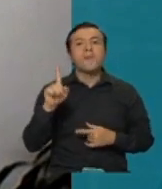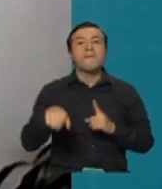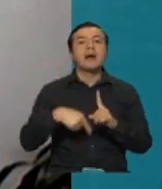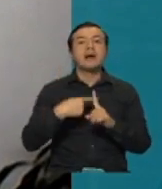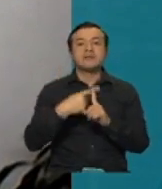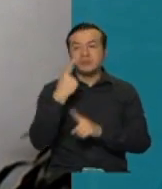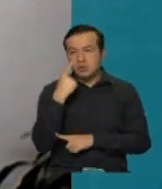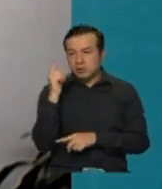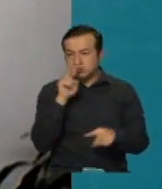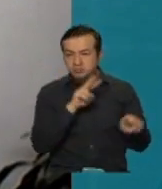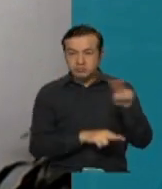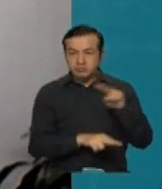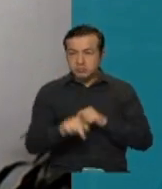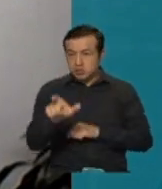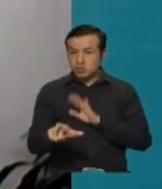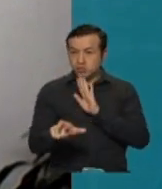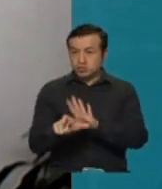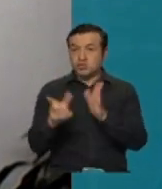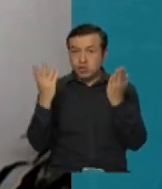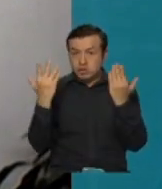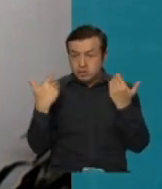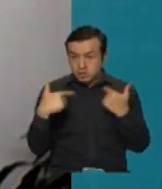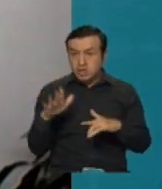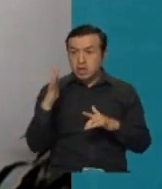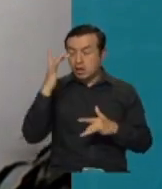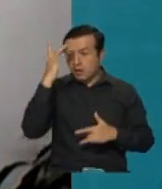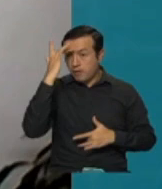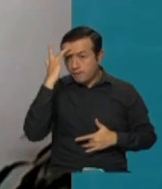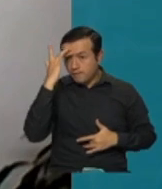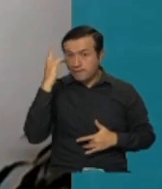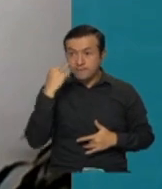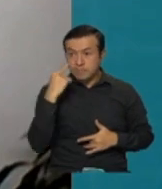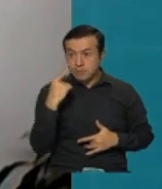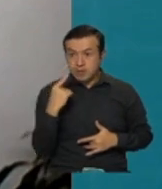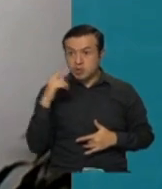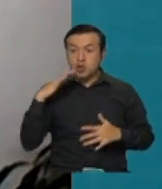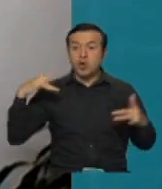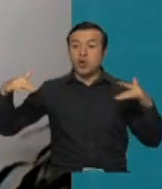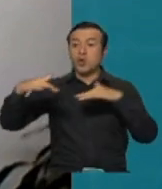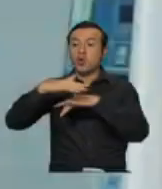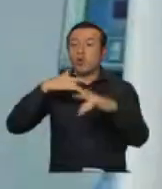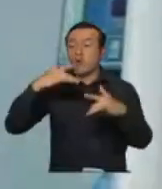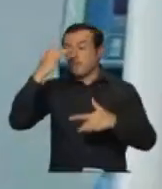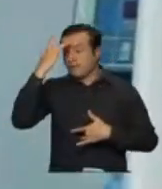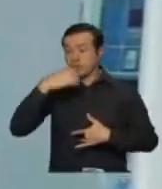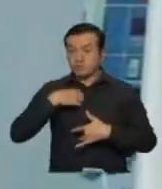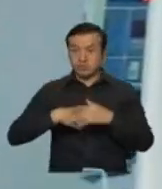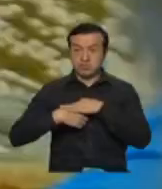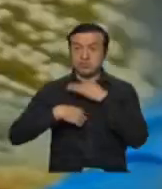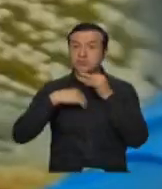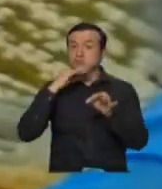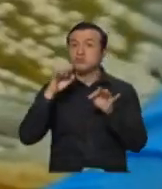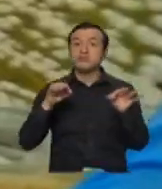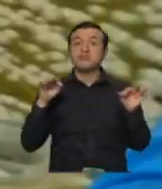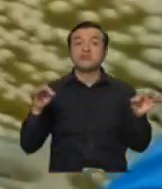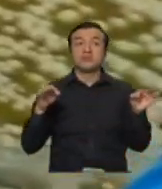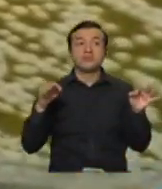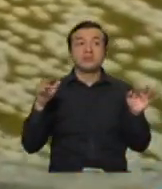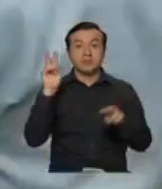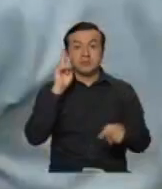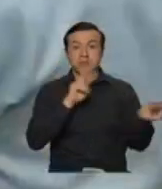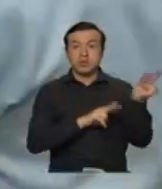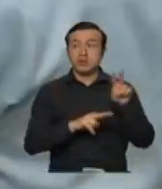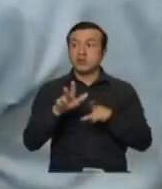para verificar si la persona ya ha estado expuesta al virus. Por lo tanto, las pruebas se harán para valorar